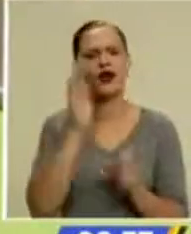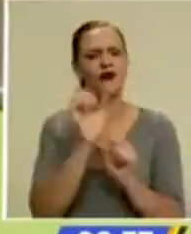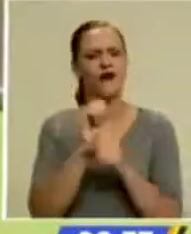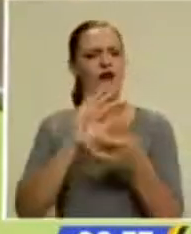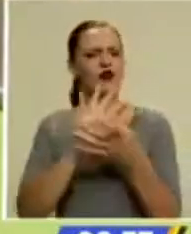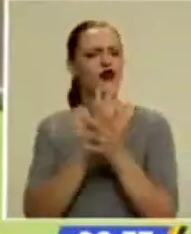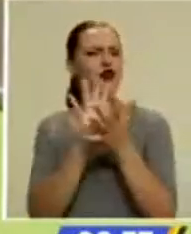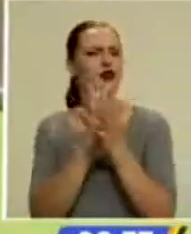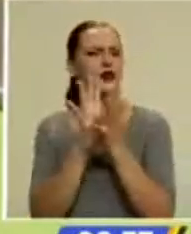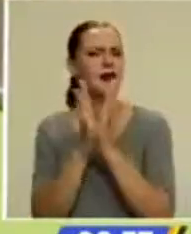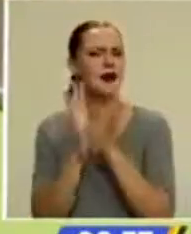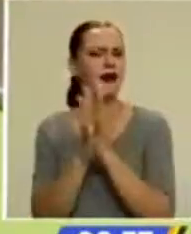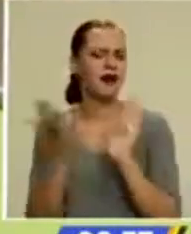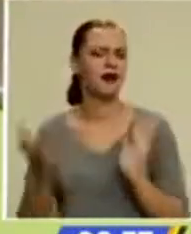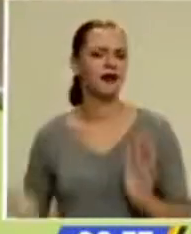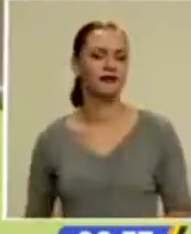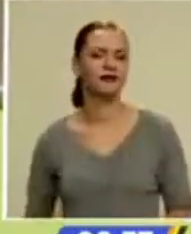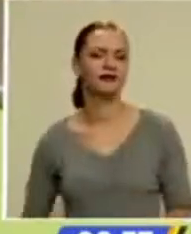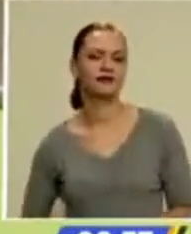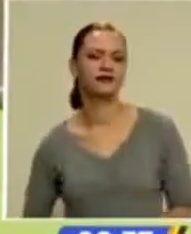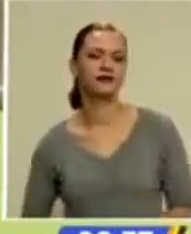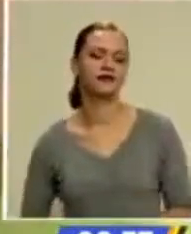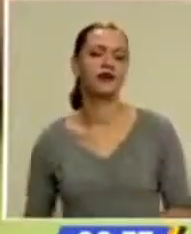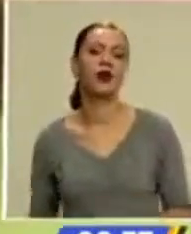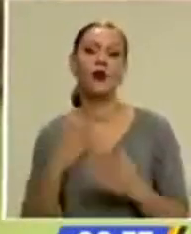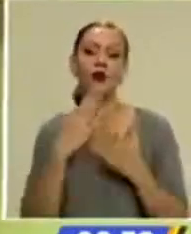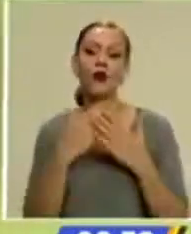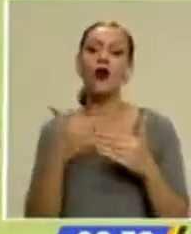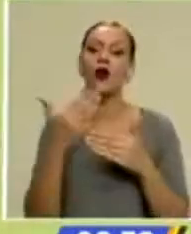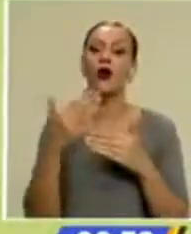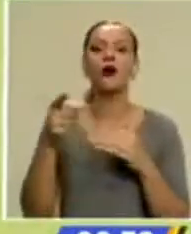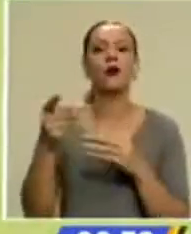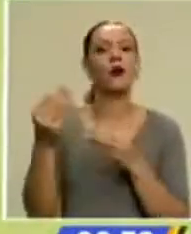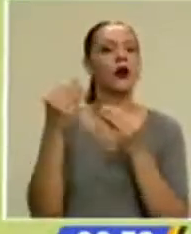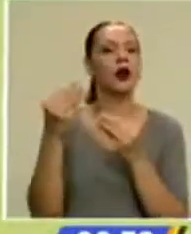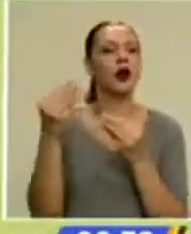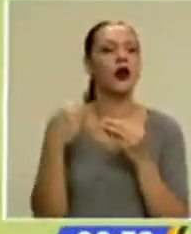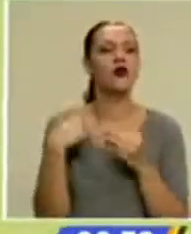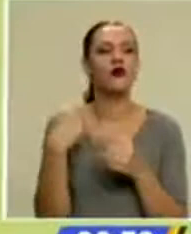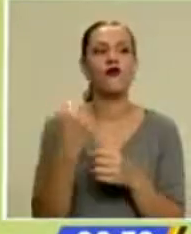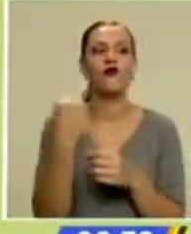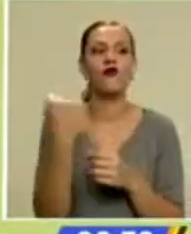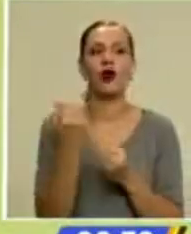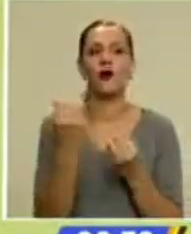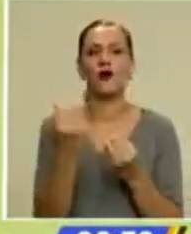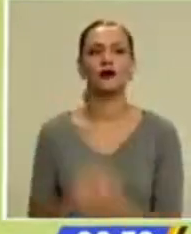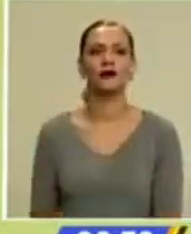hacer tortillas. Sí. Bueno, ahí después nos van a enseñar. Me pasé de fuerza.